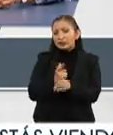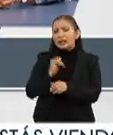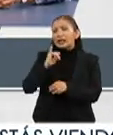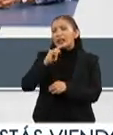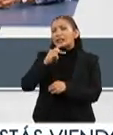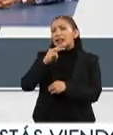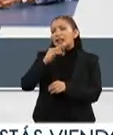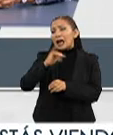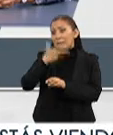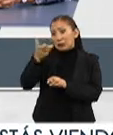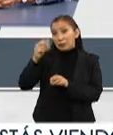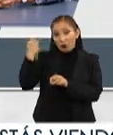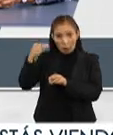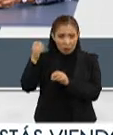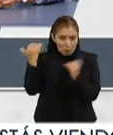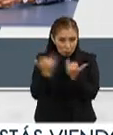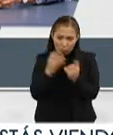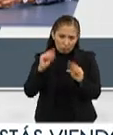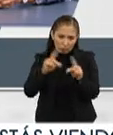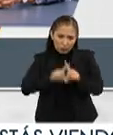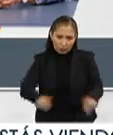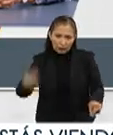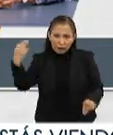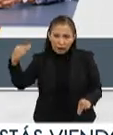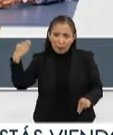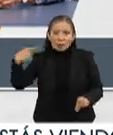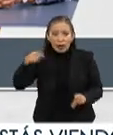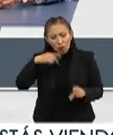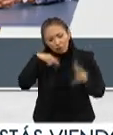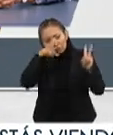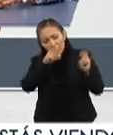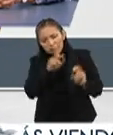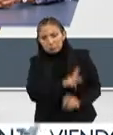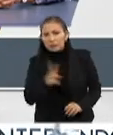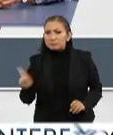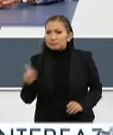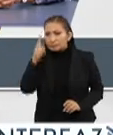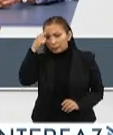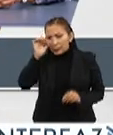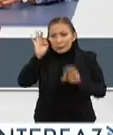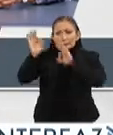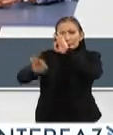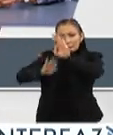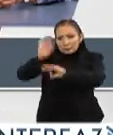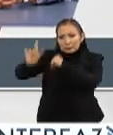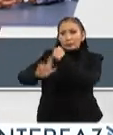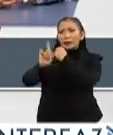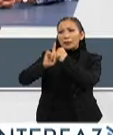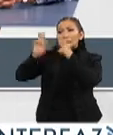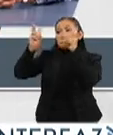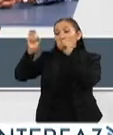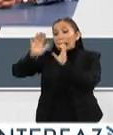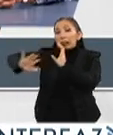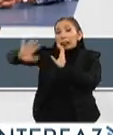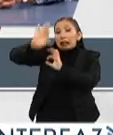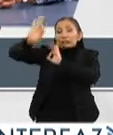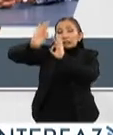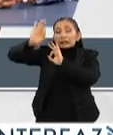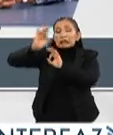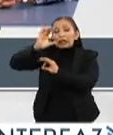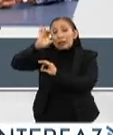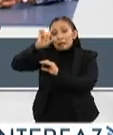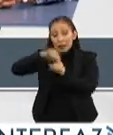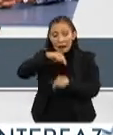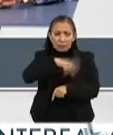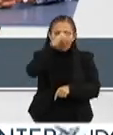Tal vez no con ese nombre, pero sí con el contenido necesario para atender problemas en términos ambientales. A